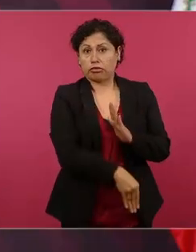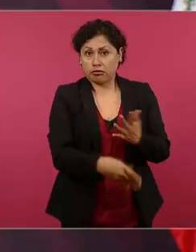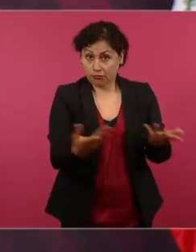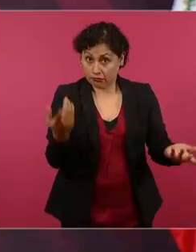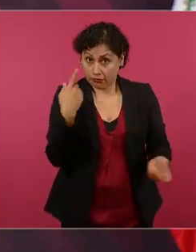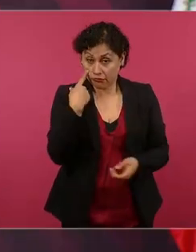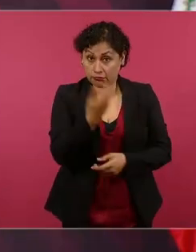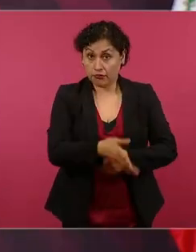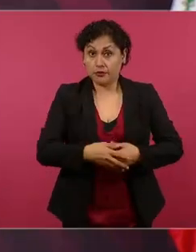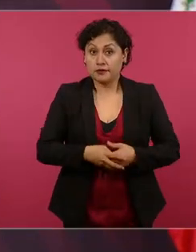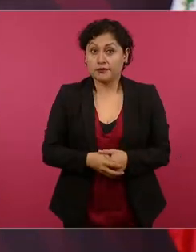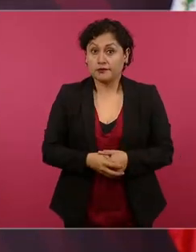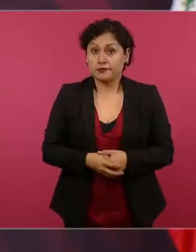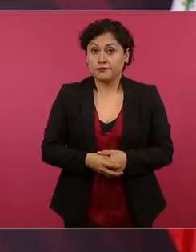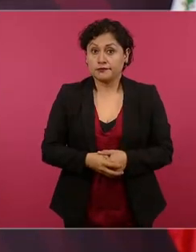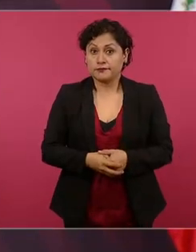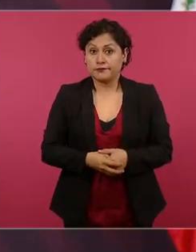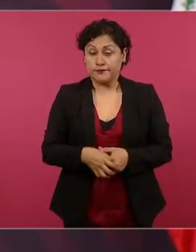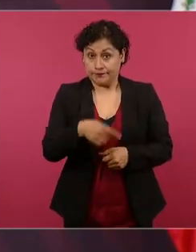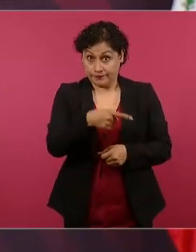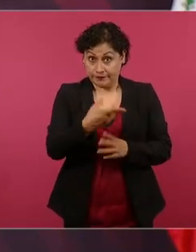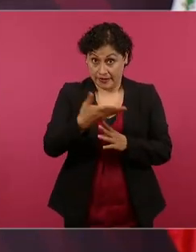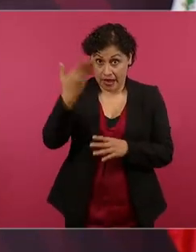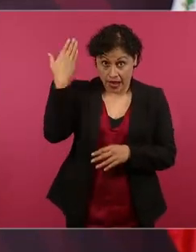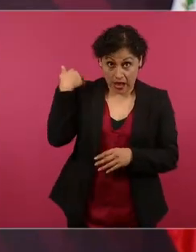No estaba así.